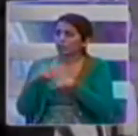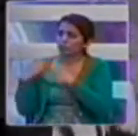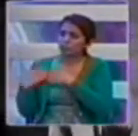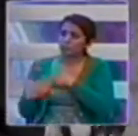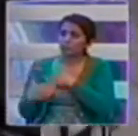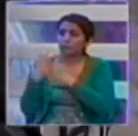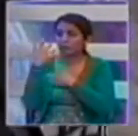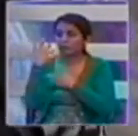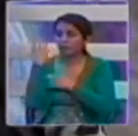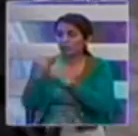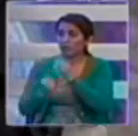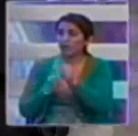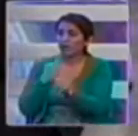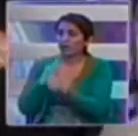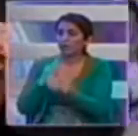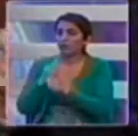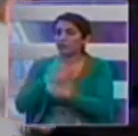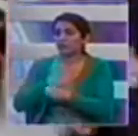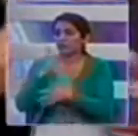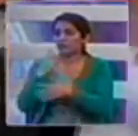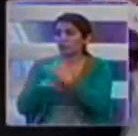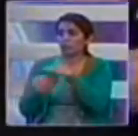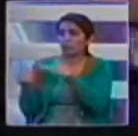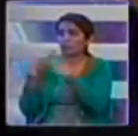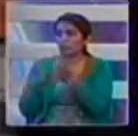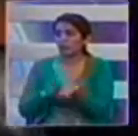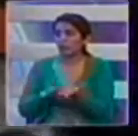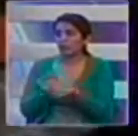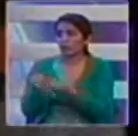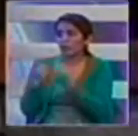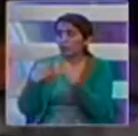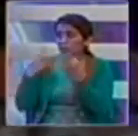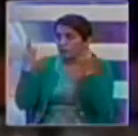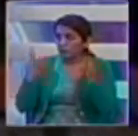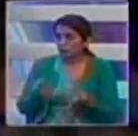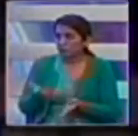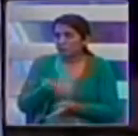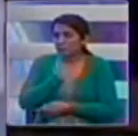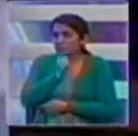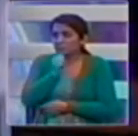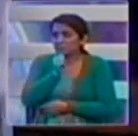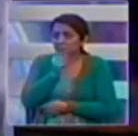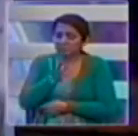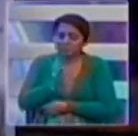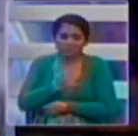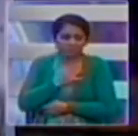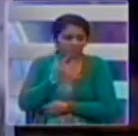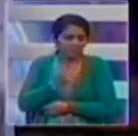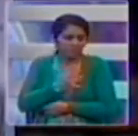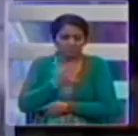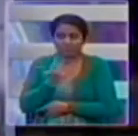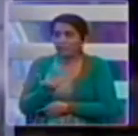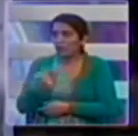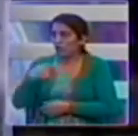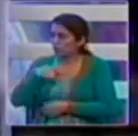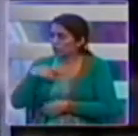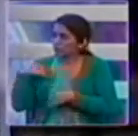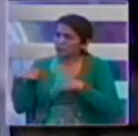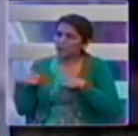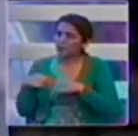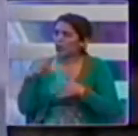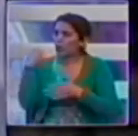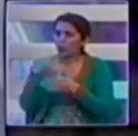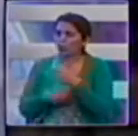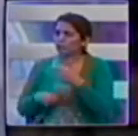15 años y hasta el momento no se ha dado ninguna respuesta satisfactoria. Pero lo que sí quiero decir es, aquí está esa madre dispuesta a